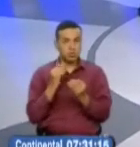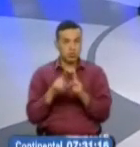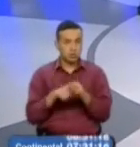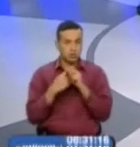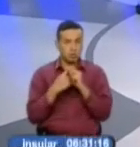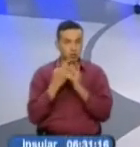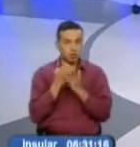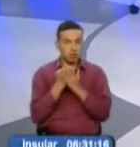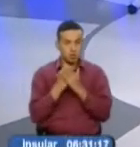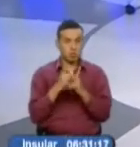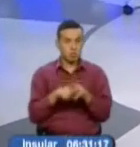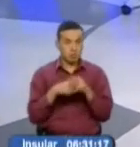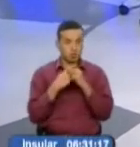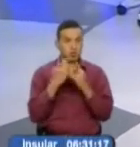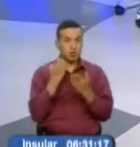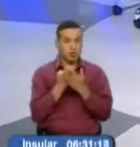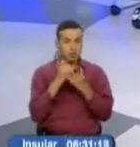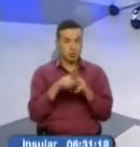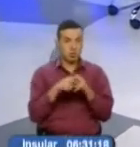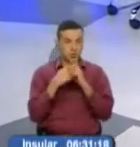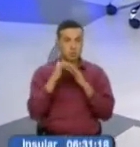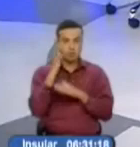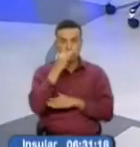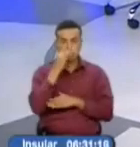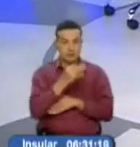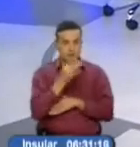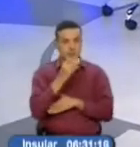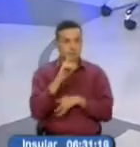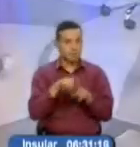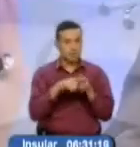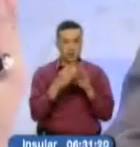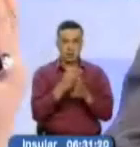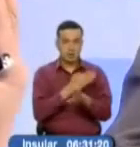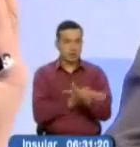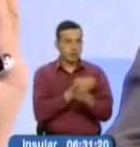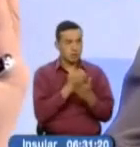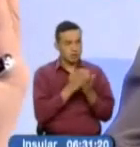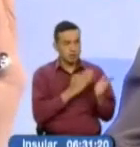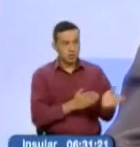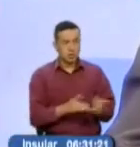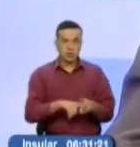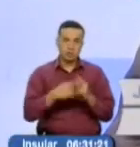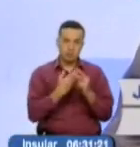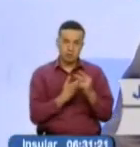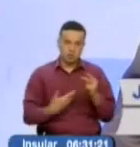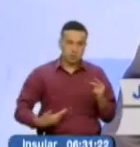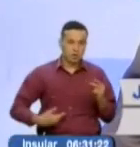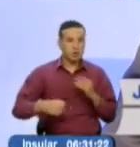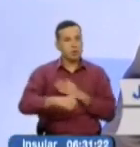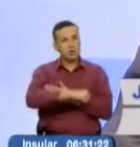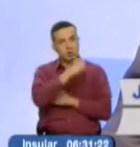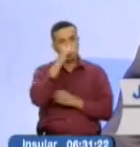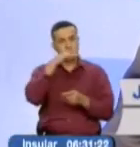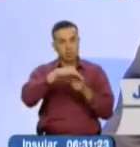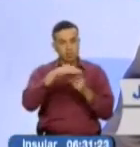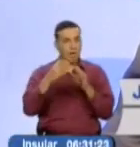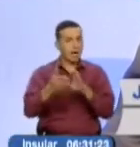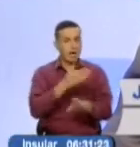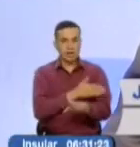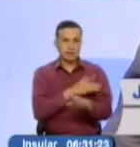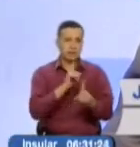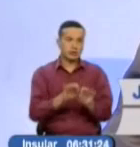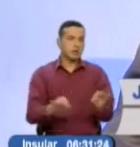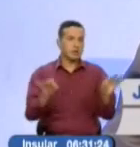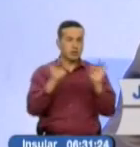inicio cuando un gobierno tiene mucha mayor legitimidad por llegar por porque ha ganado las elecciones